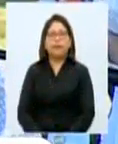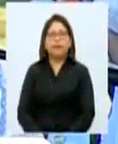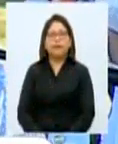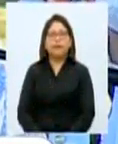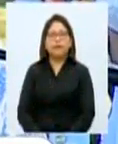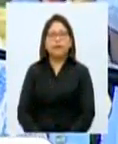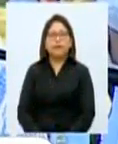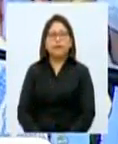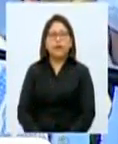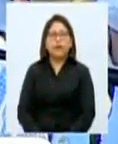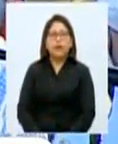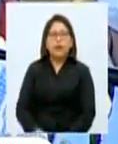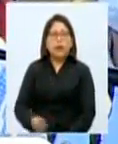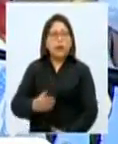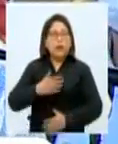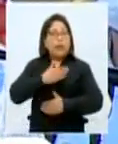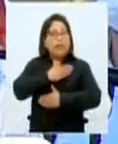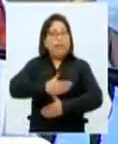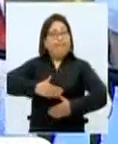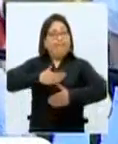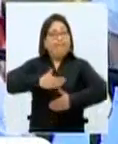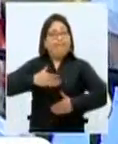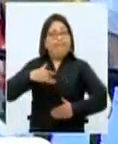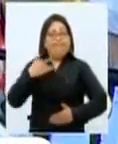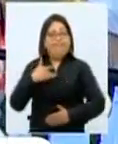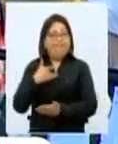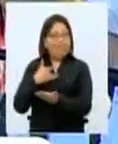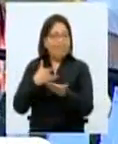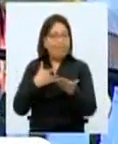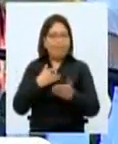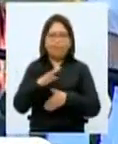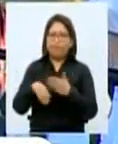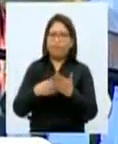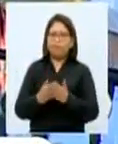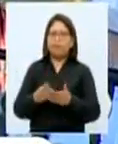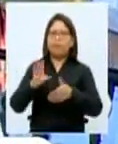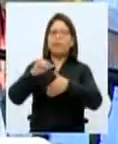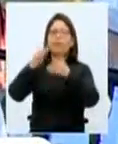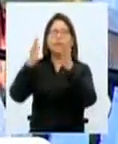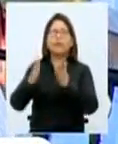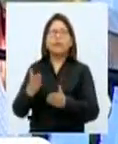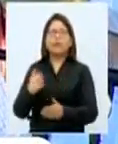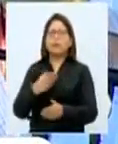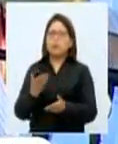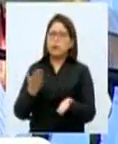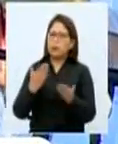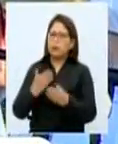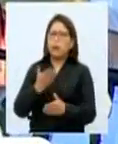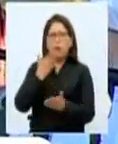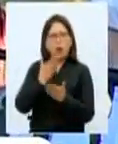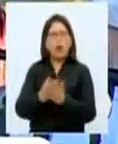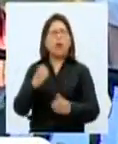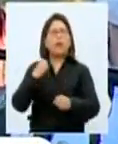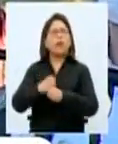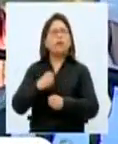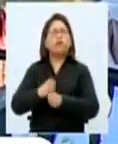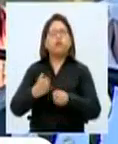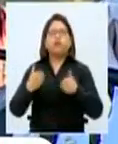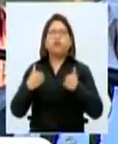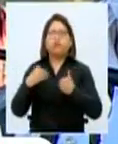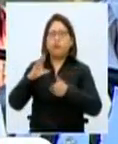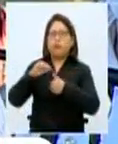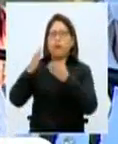Estamos muy contentos, junto con nuestro embajador, nos decíamos, hemos hecho un buen trabajo, embajador.